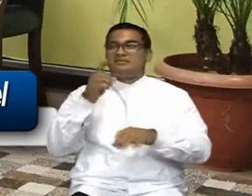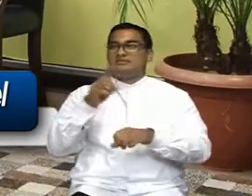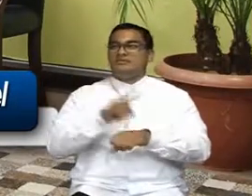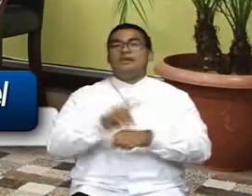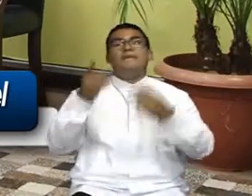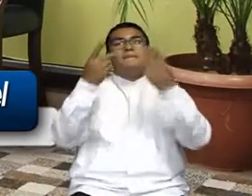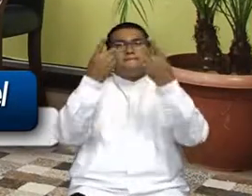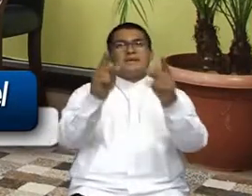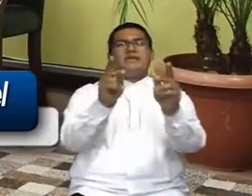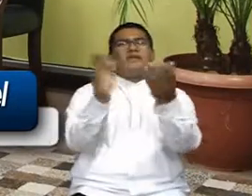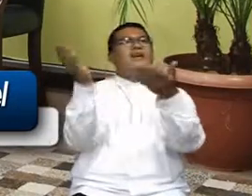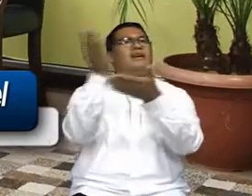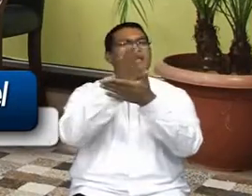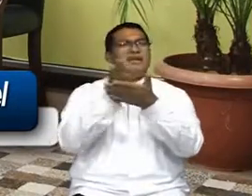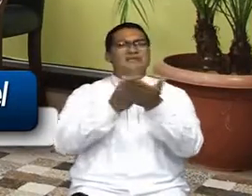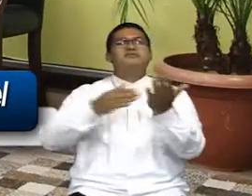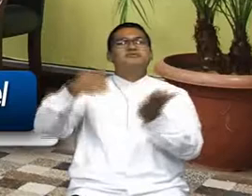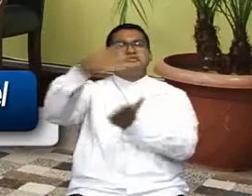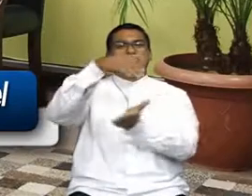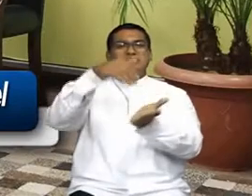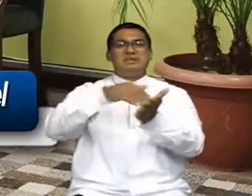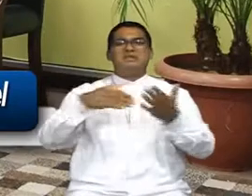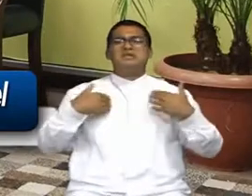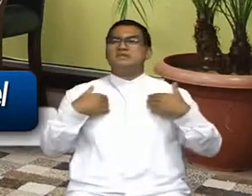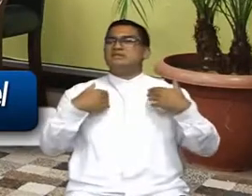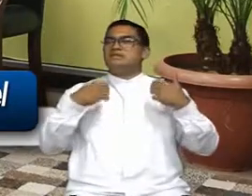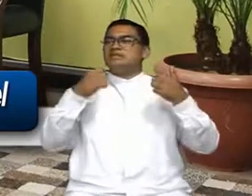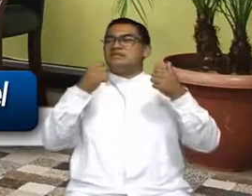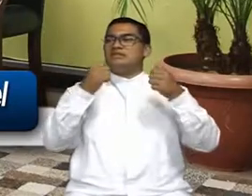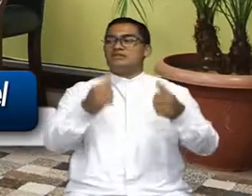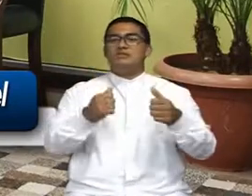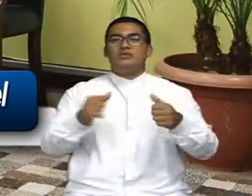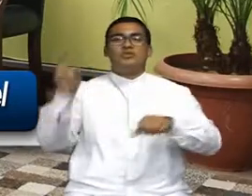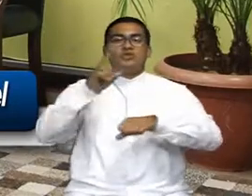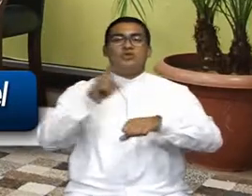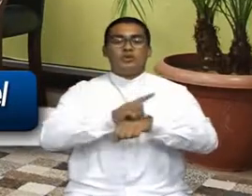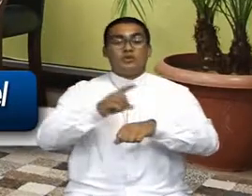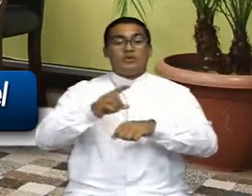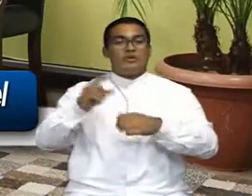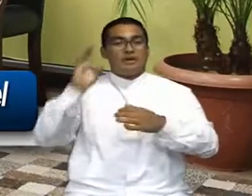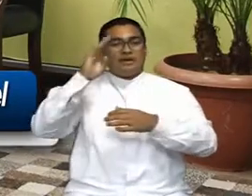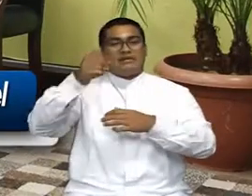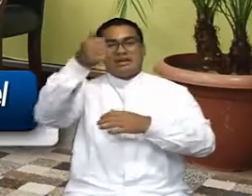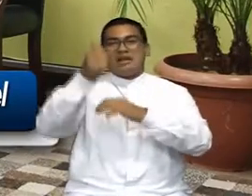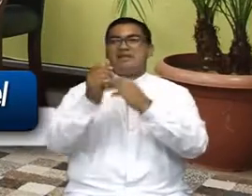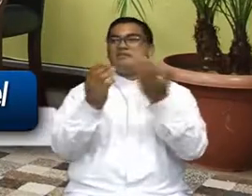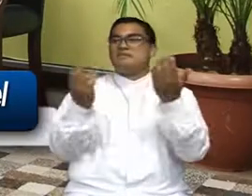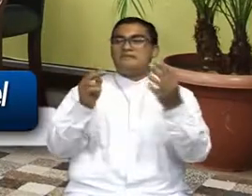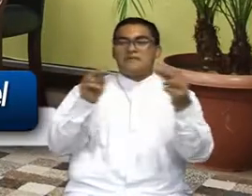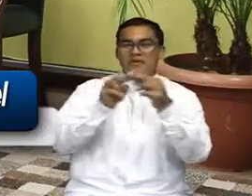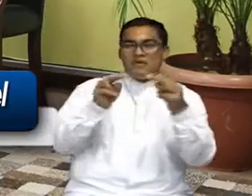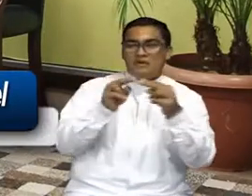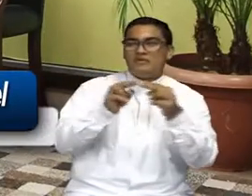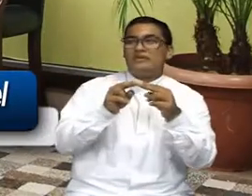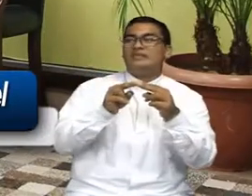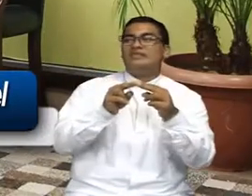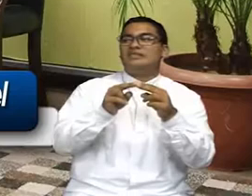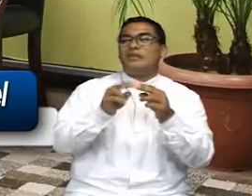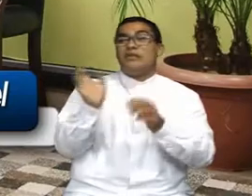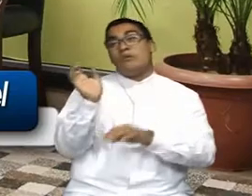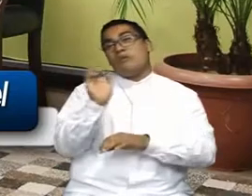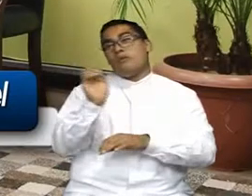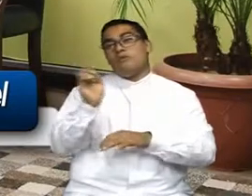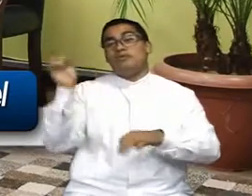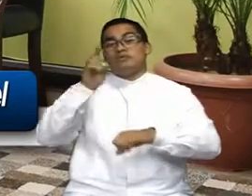unidades de salud, en los centros de salud, en los hospitales, está el médico general o como primer contacto, ¿verdad?, el médico general o el